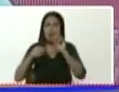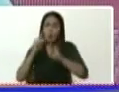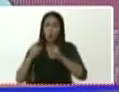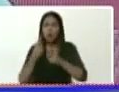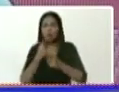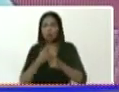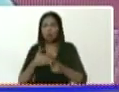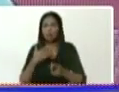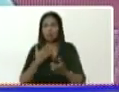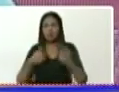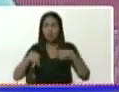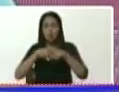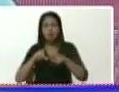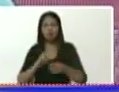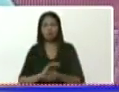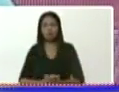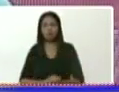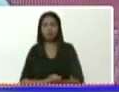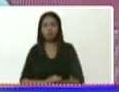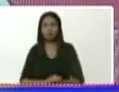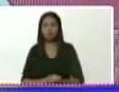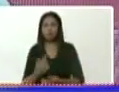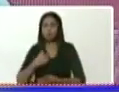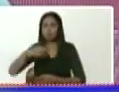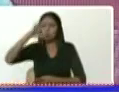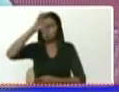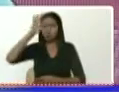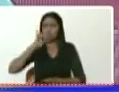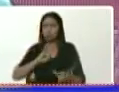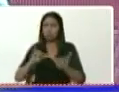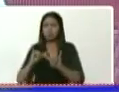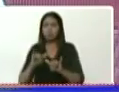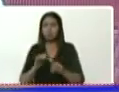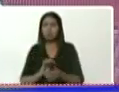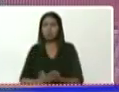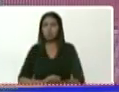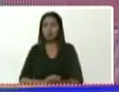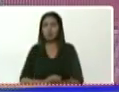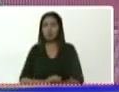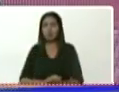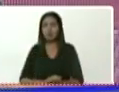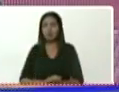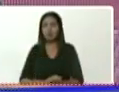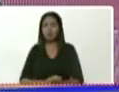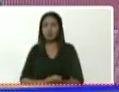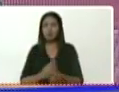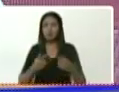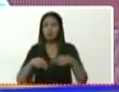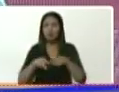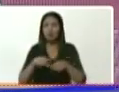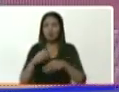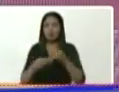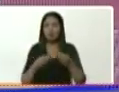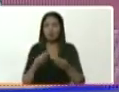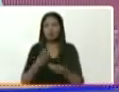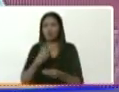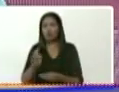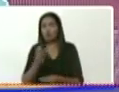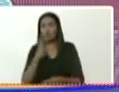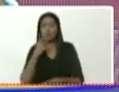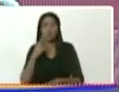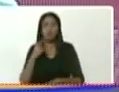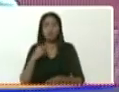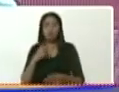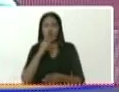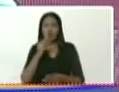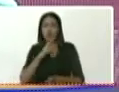tu sensación. No sé si se podrán decir en público. En el sentido de que